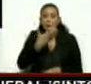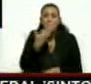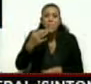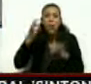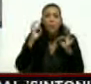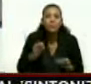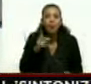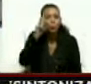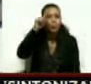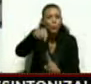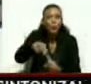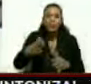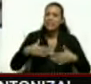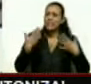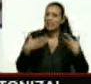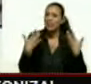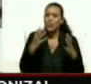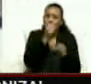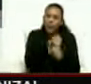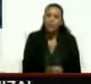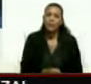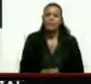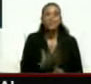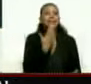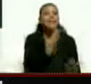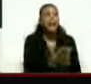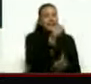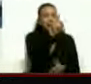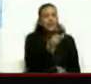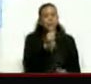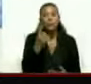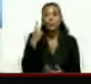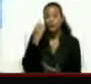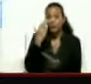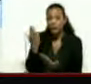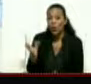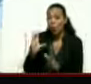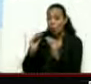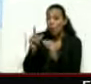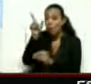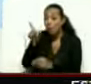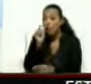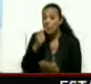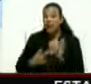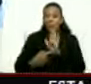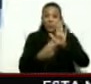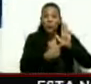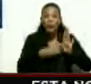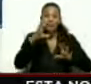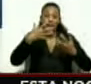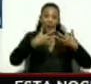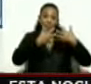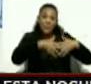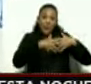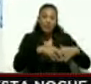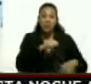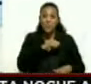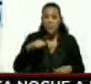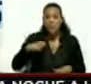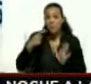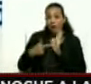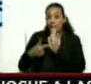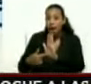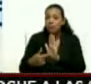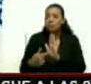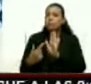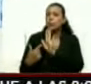a concentrar toda la diversión. Los esperamos. Muchísimas gracias. Bueno, ya escuchábamos palabras de este representante de este stand, que hoy está aquí presente y